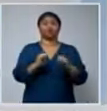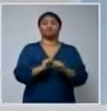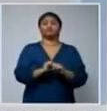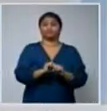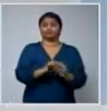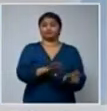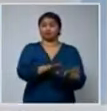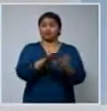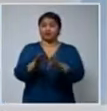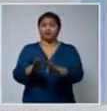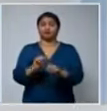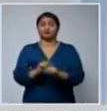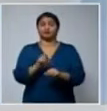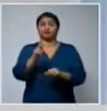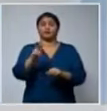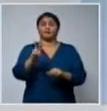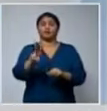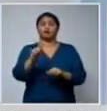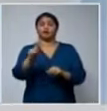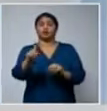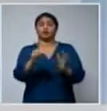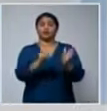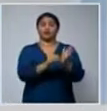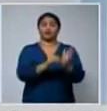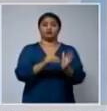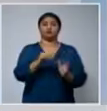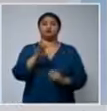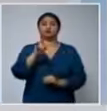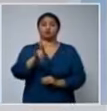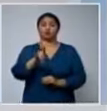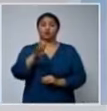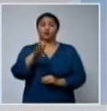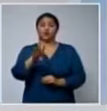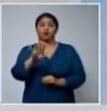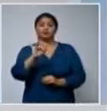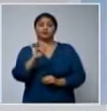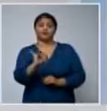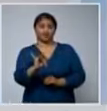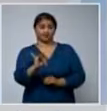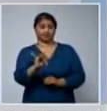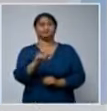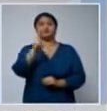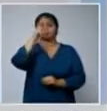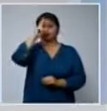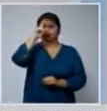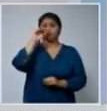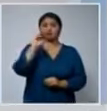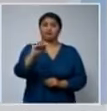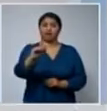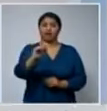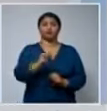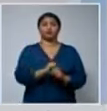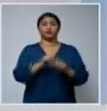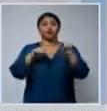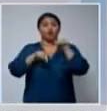21.047 pacientes ingresados, una reducción de 1.193 con respecto al día